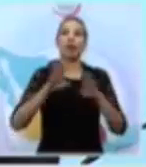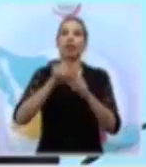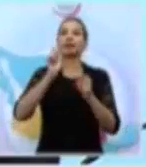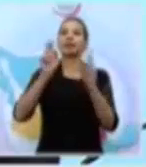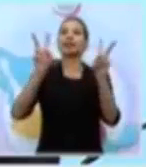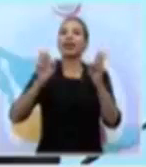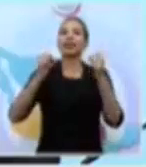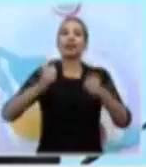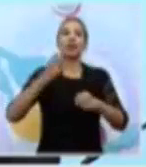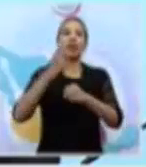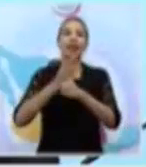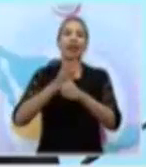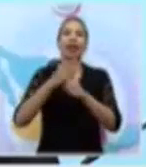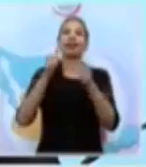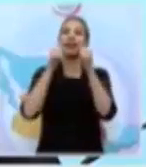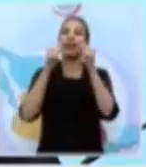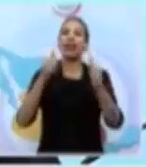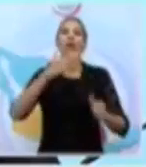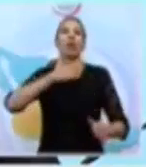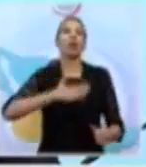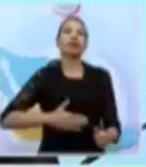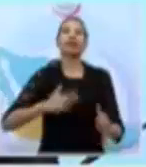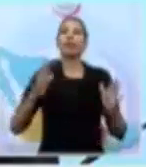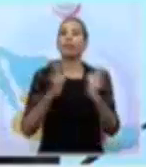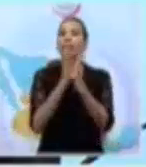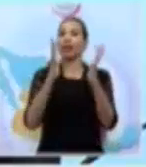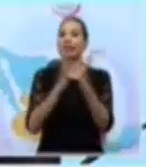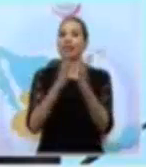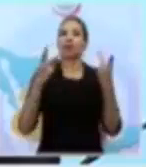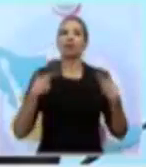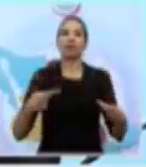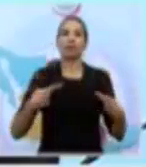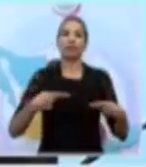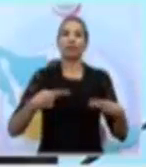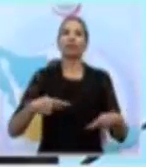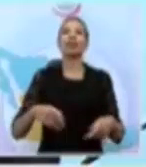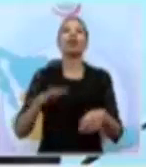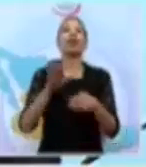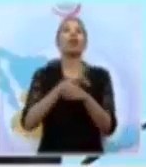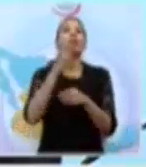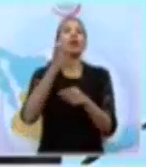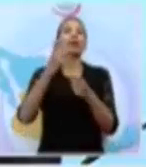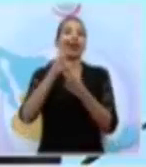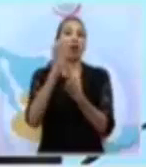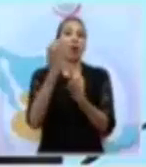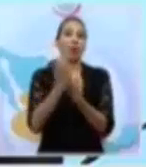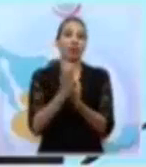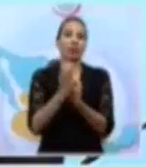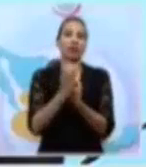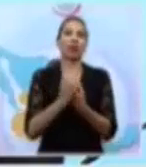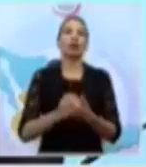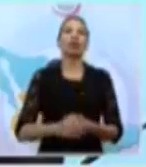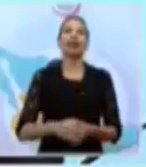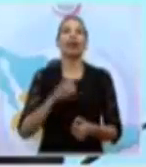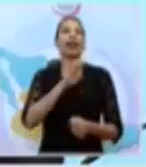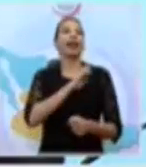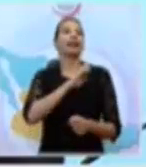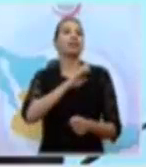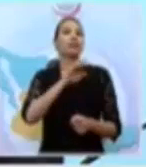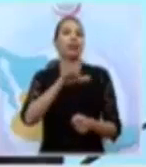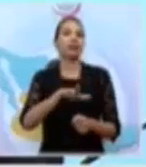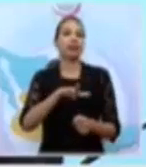Pública, Justicia y Participación Ciudadana, así como a las comisiones